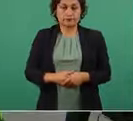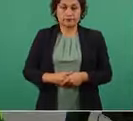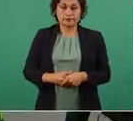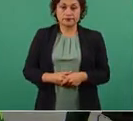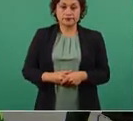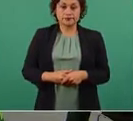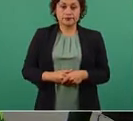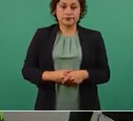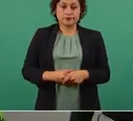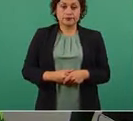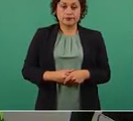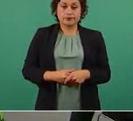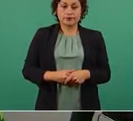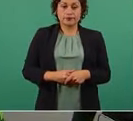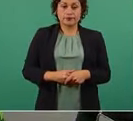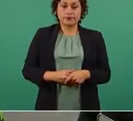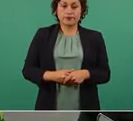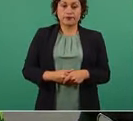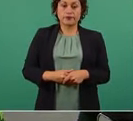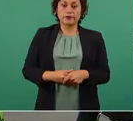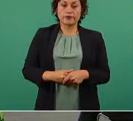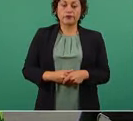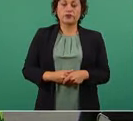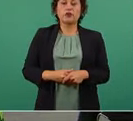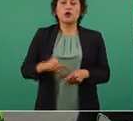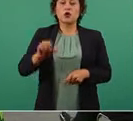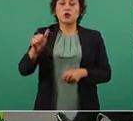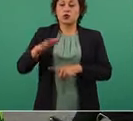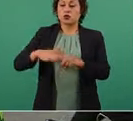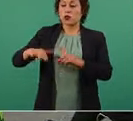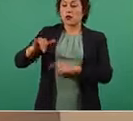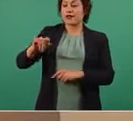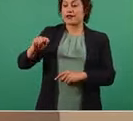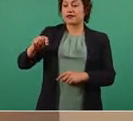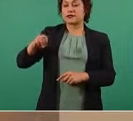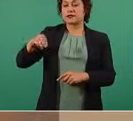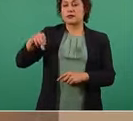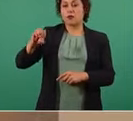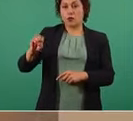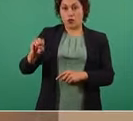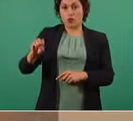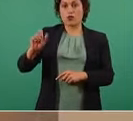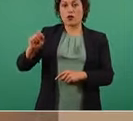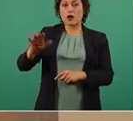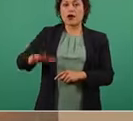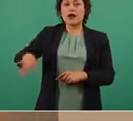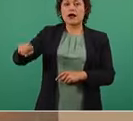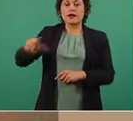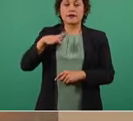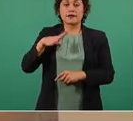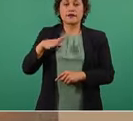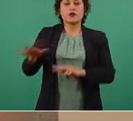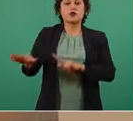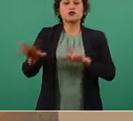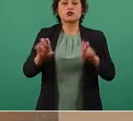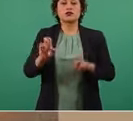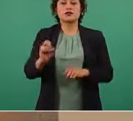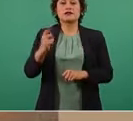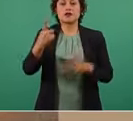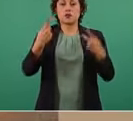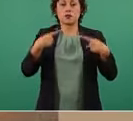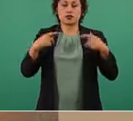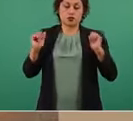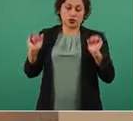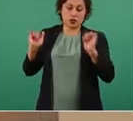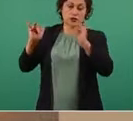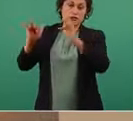Siguiendo con las operaciones de seguridad en el Correo Interoceánico del Istmo de Tehuantepec, hay ahorita 831 elementos, pero se van a